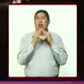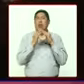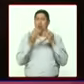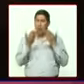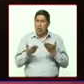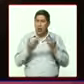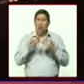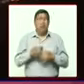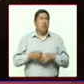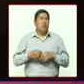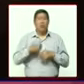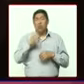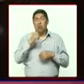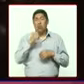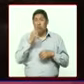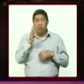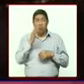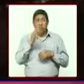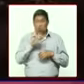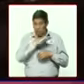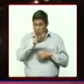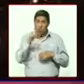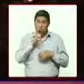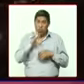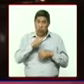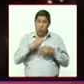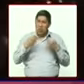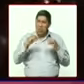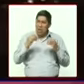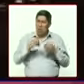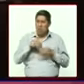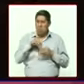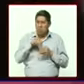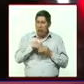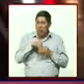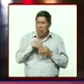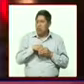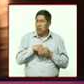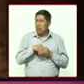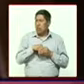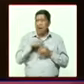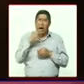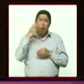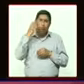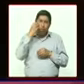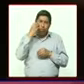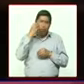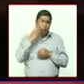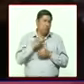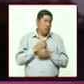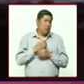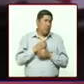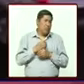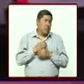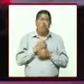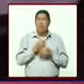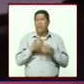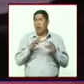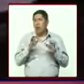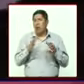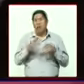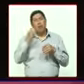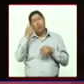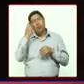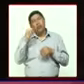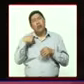también amas de casa que están aprovechando esta situación, están logrando vender un mate, están logrando vender coca en el lugar, ambulando algunos productos, porque